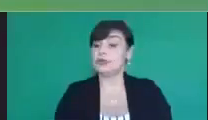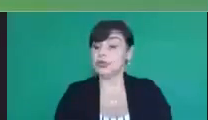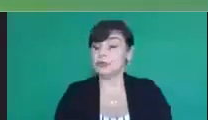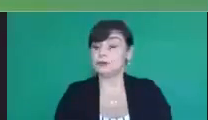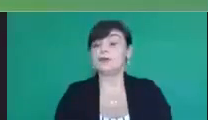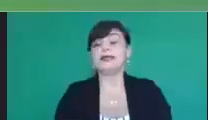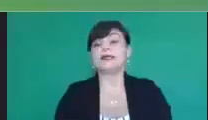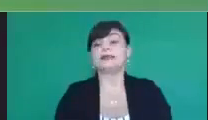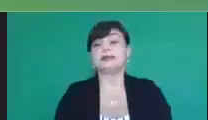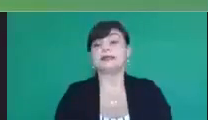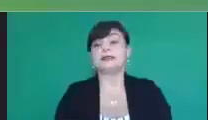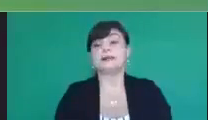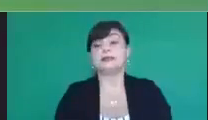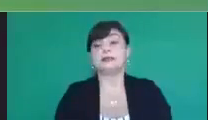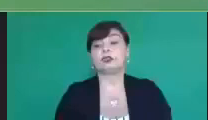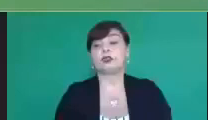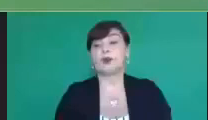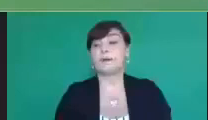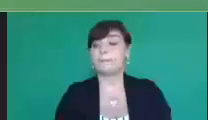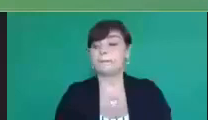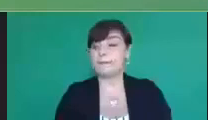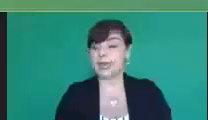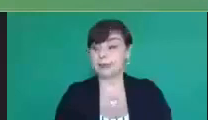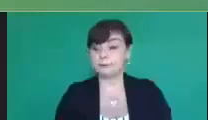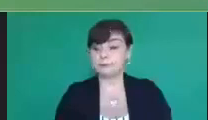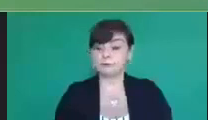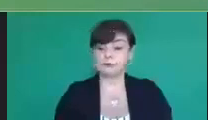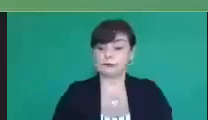2 para el establecimiento B